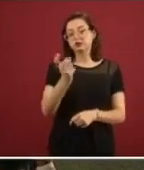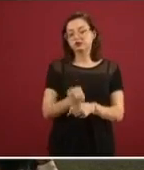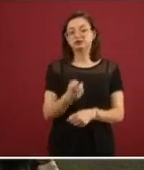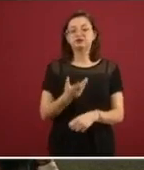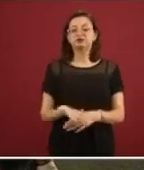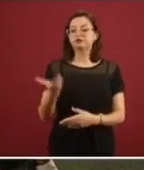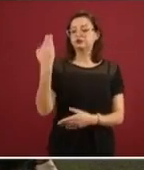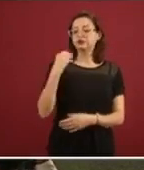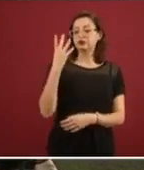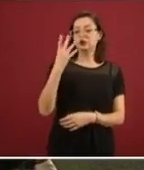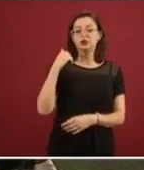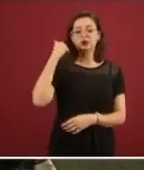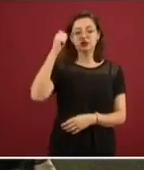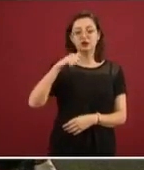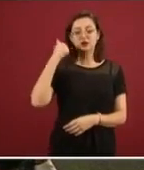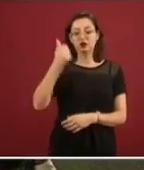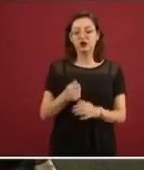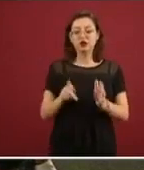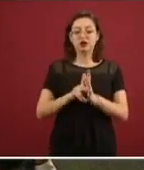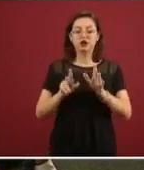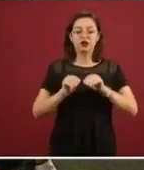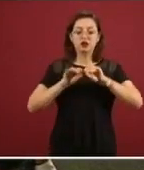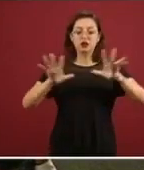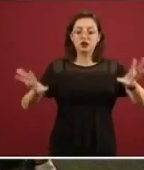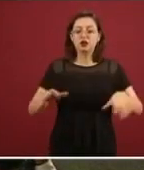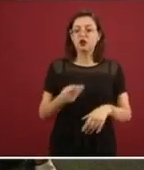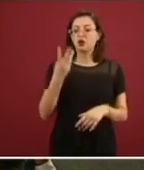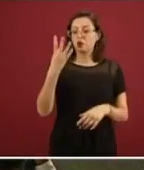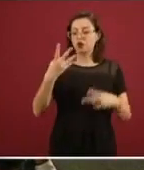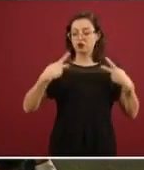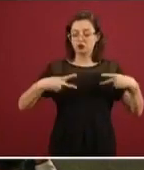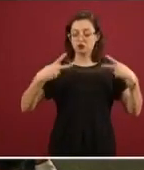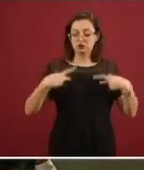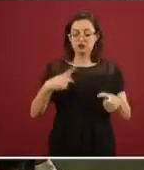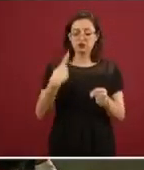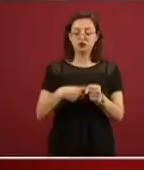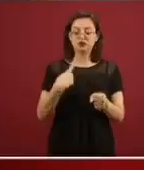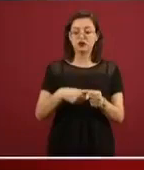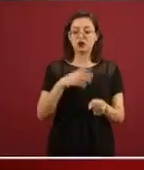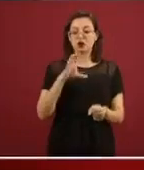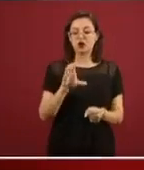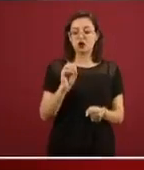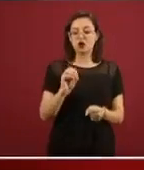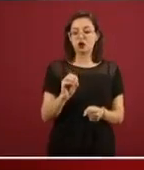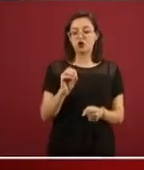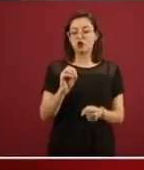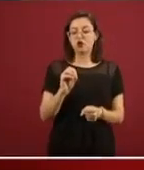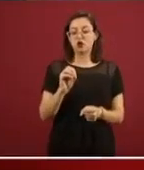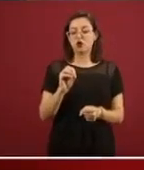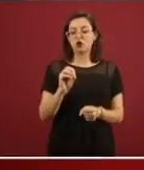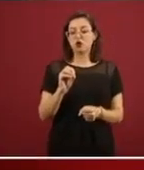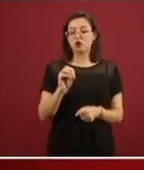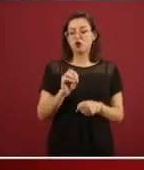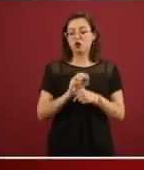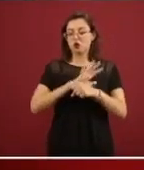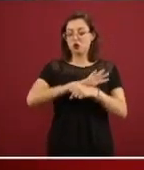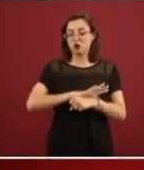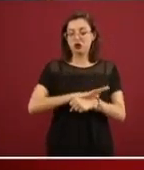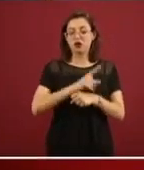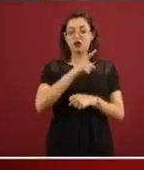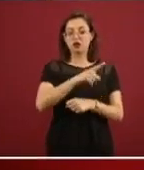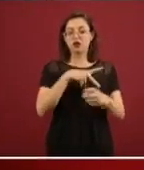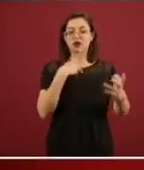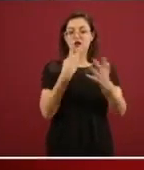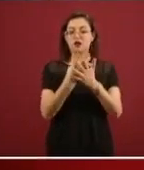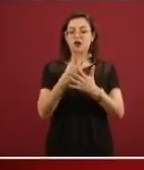pasado 4 de abril, Diario Basta dio a conocer el ingreso de 4 infectados de coronavirus al reclusorio norte, la cual fue rechazada con